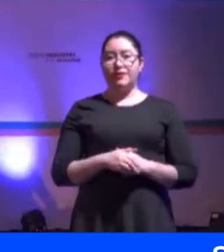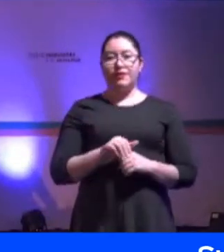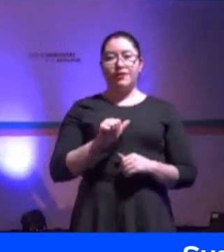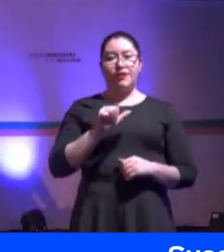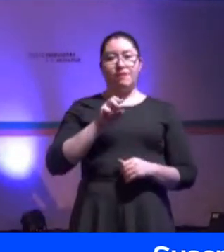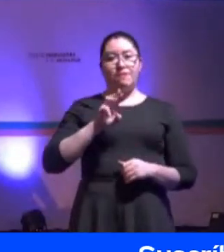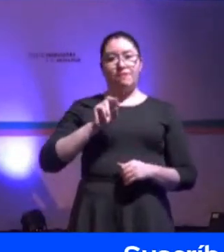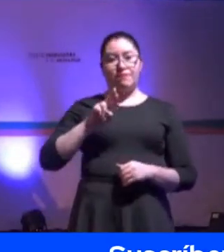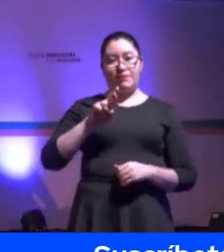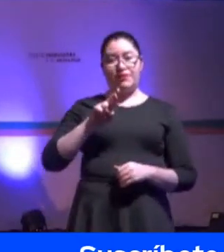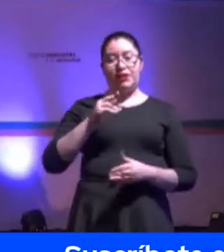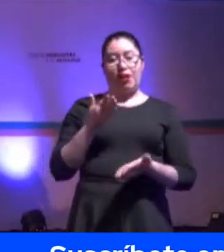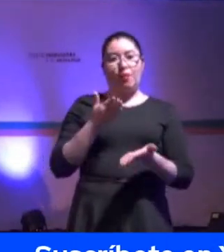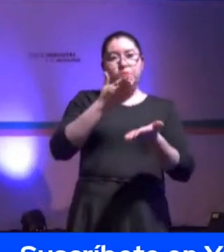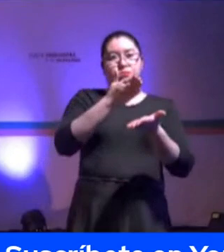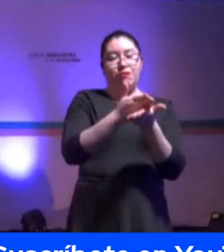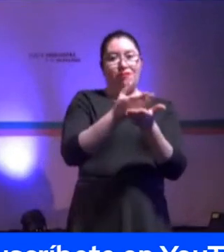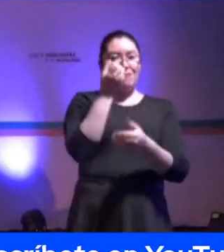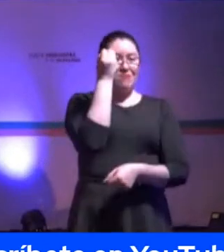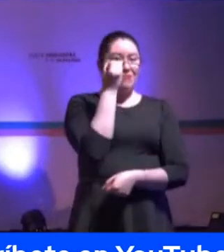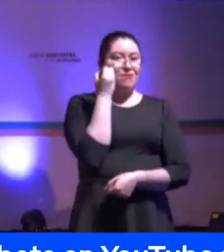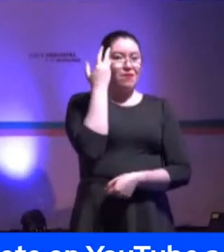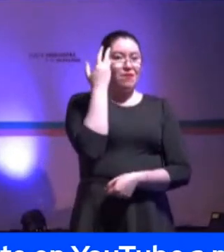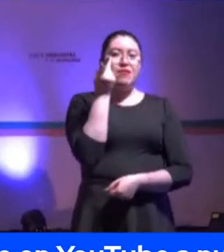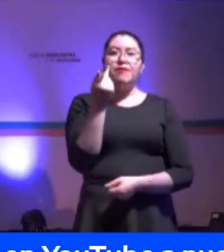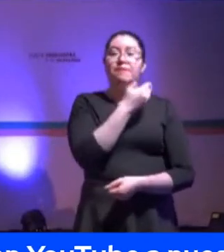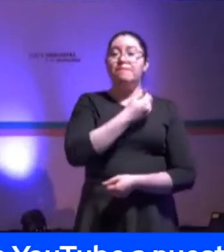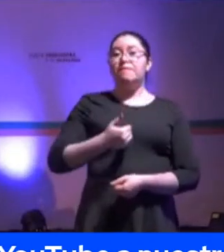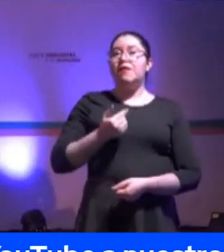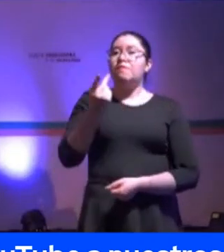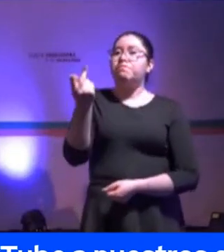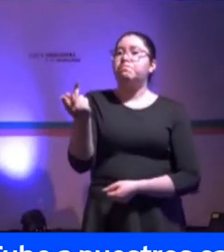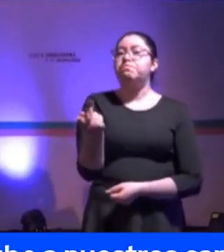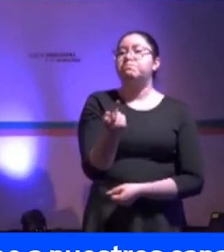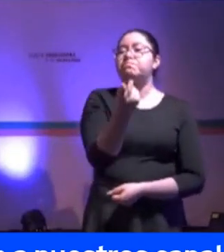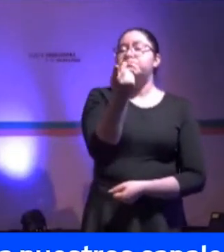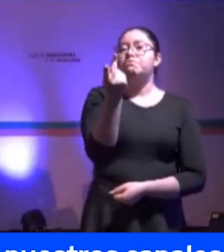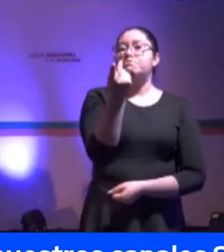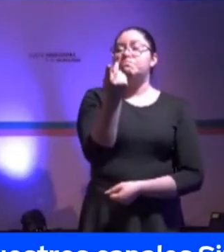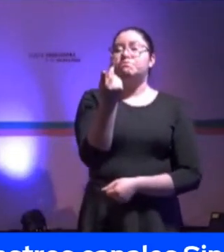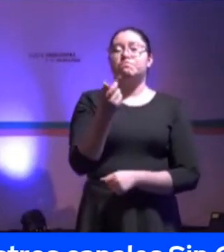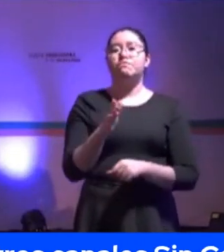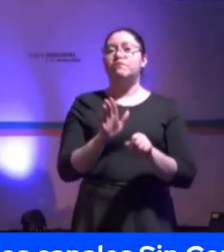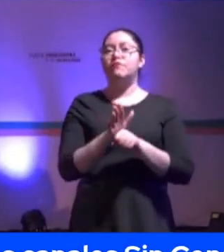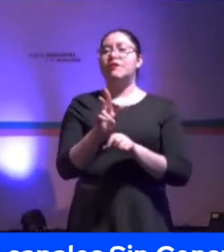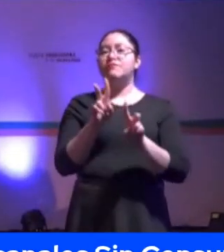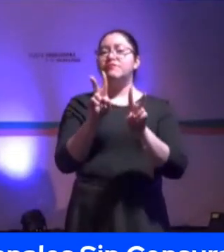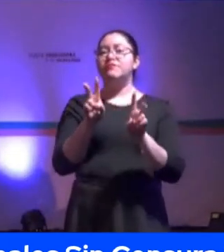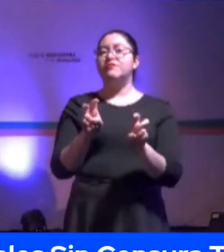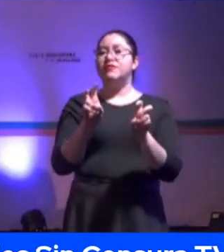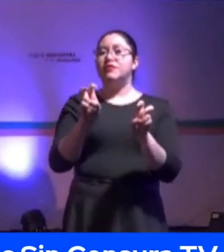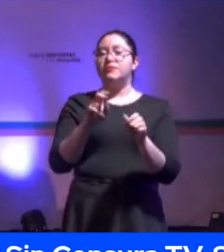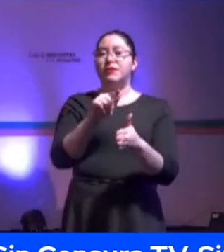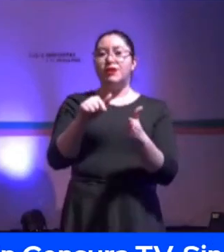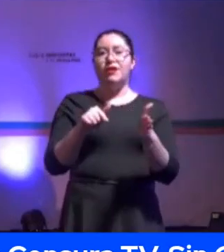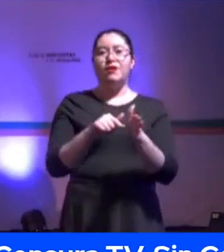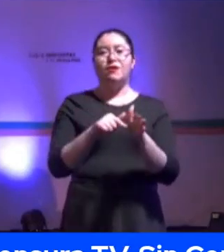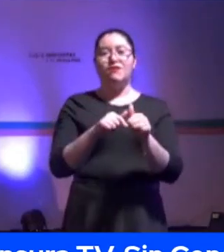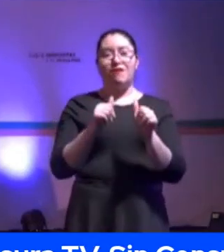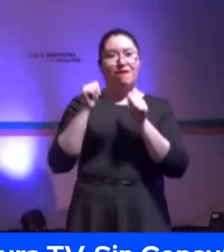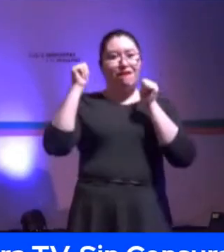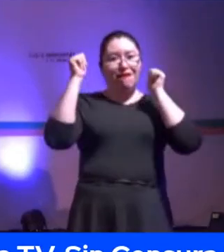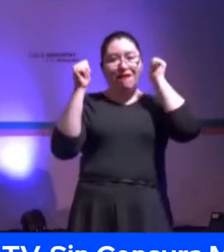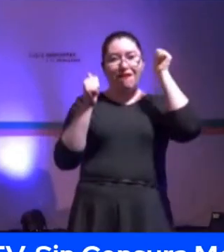la conferencia matutina y le pregunta al presidente López Obrador sobre una zona arqueológica en Quintana